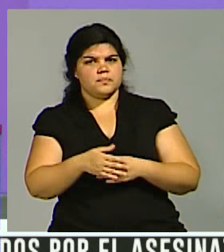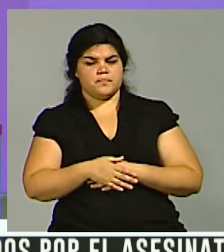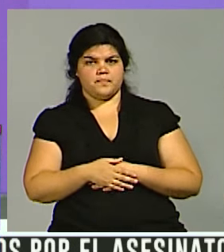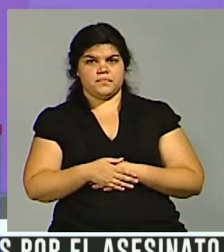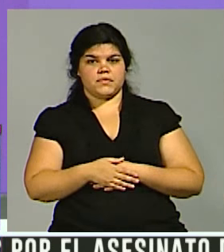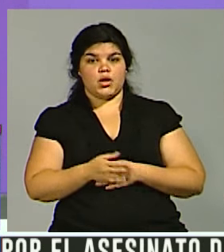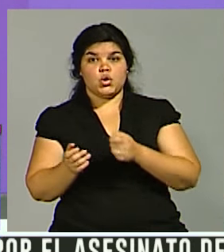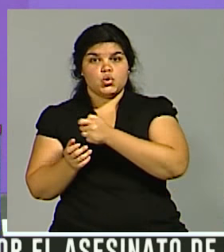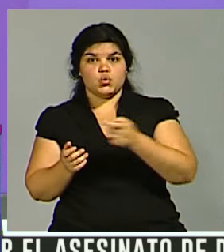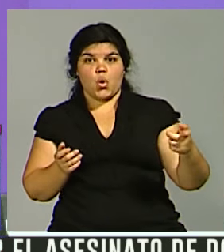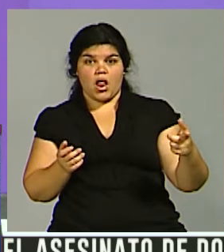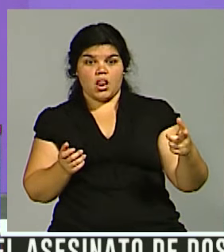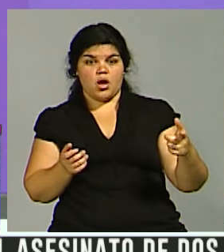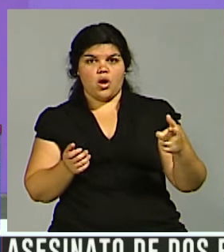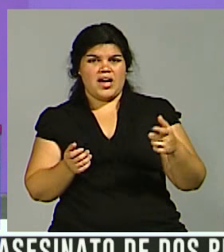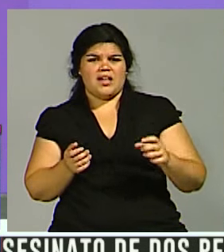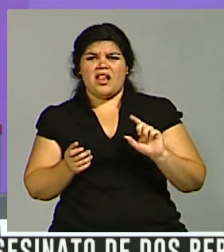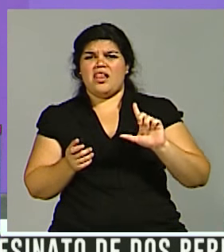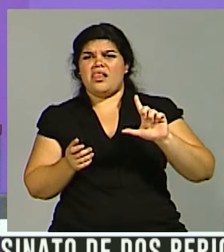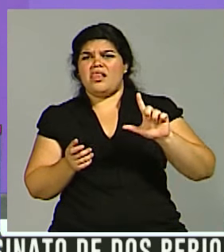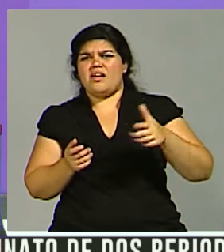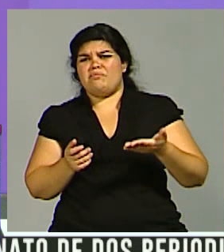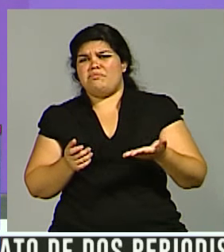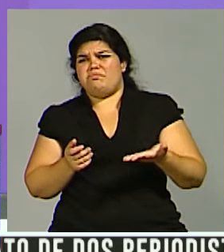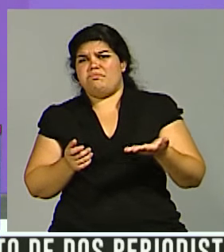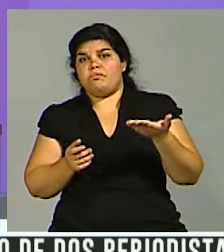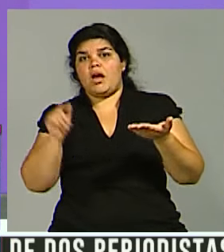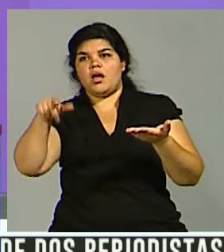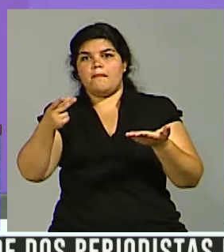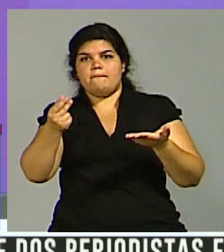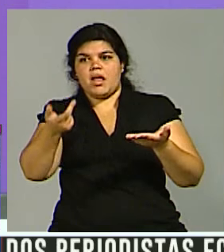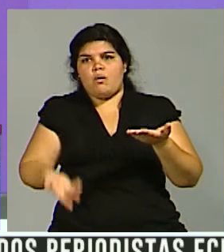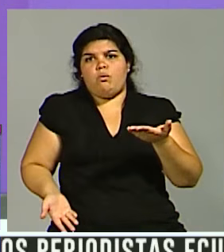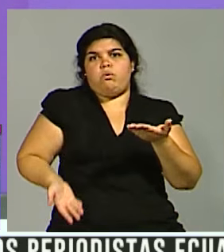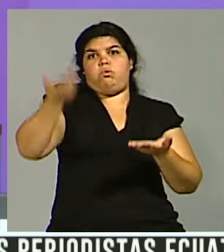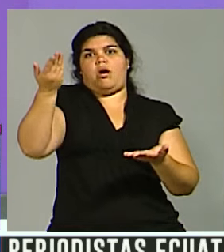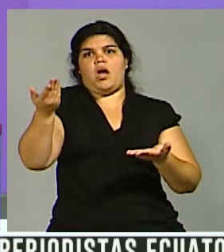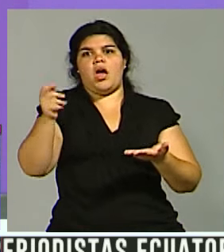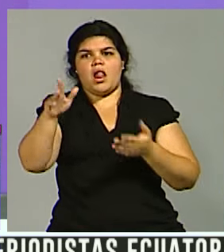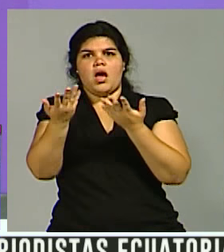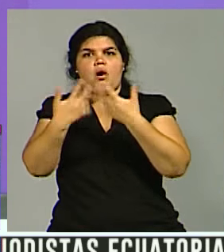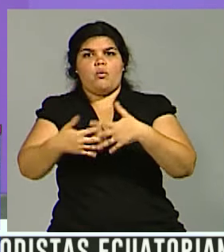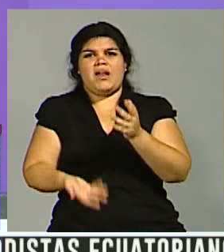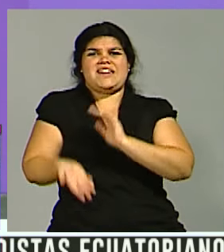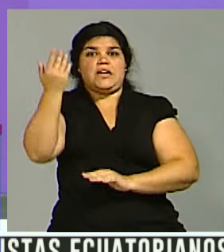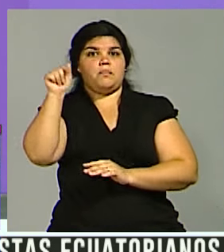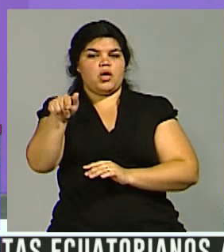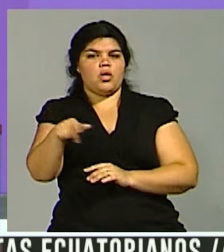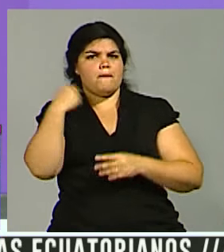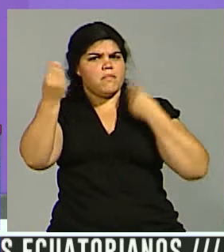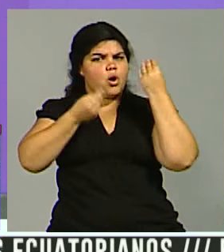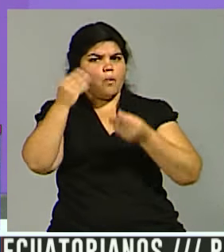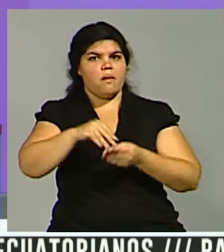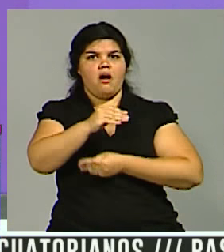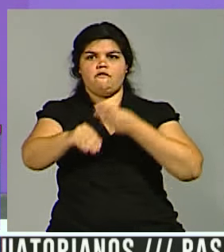los salarios van por la escalera y los precios van por el ascensor. Y esto es lo que se termina dando en la práctica. Por eso la preocupación de la mayoría de las